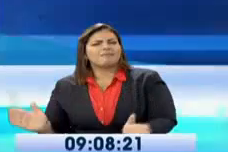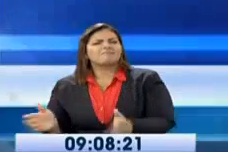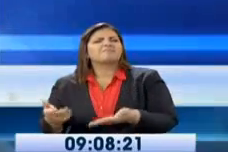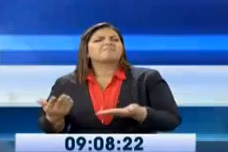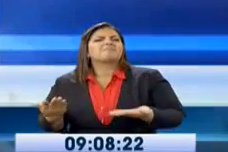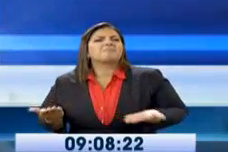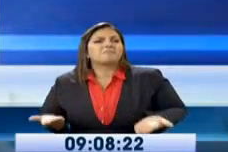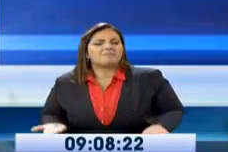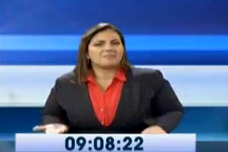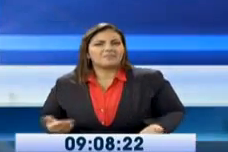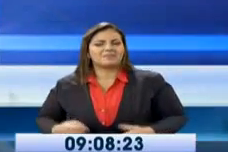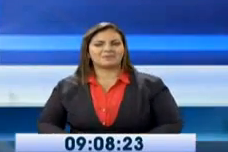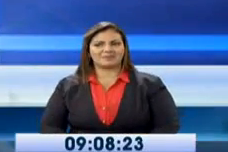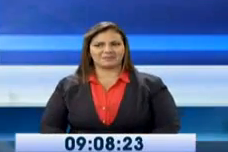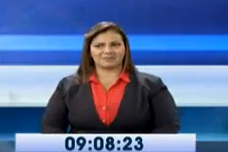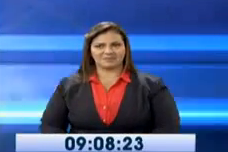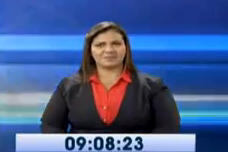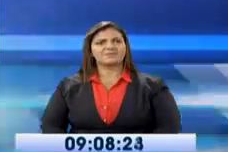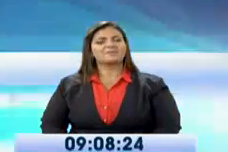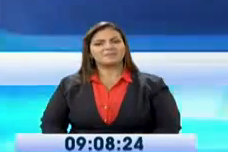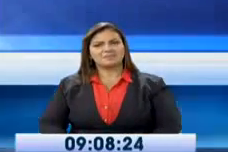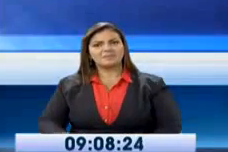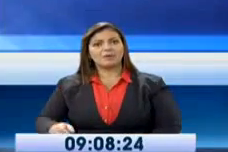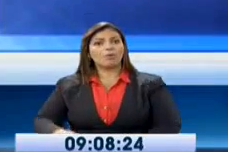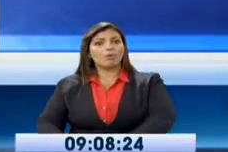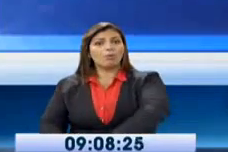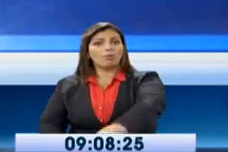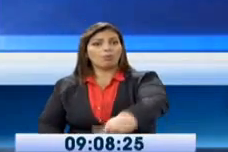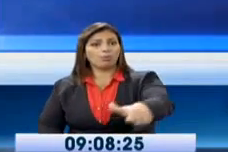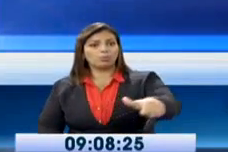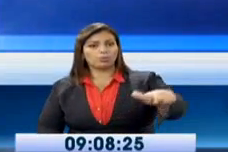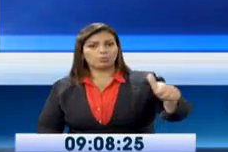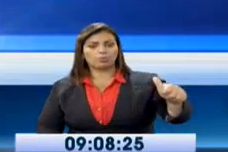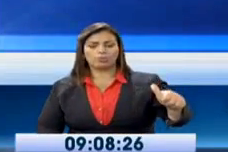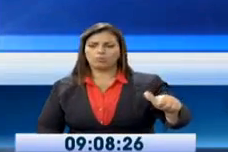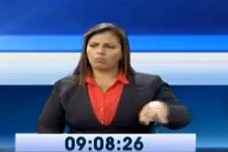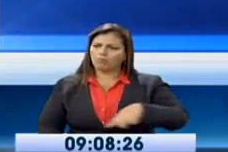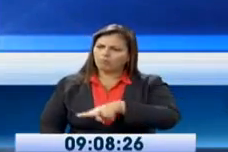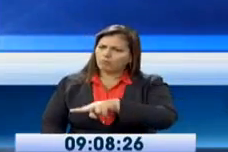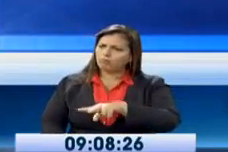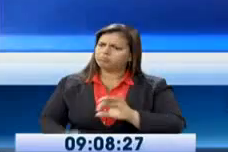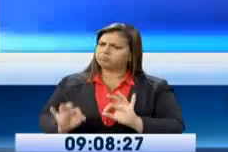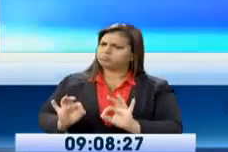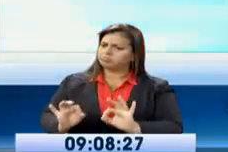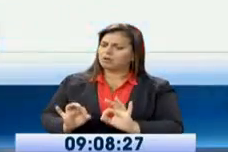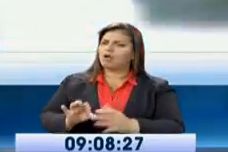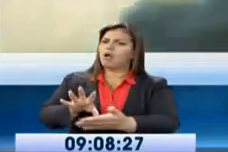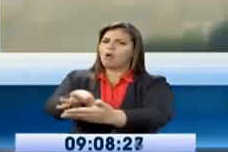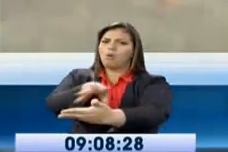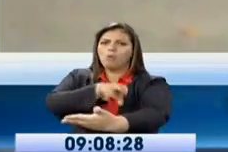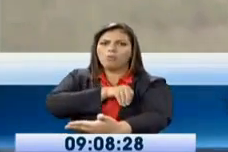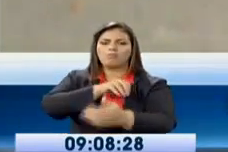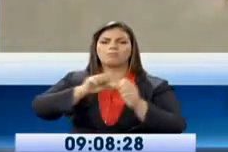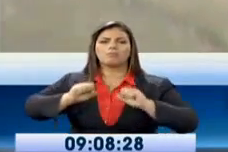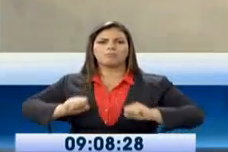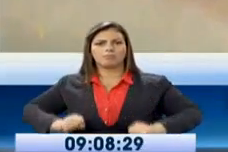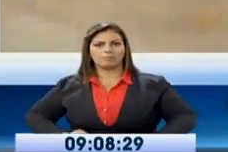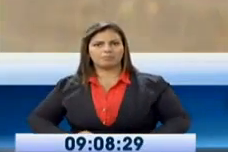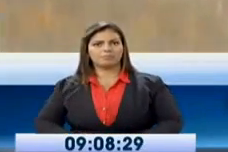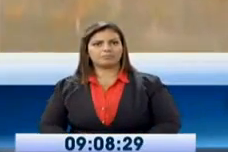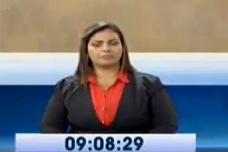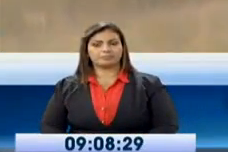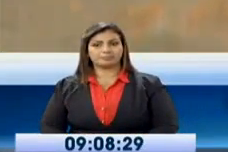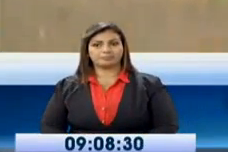que continúe de la misma manera y que los demás compañeros también aprendan de él, ¿no? Del buen ejemplo que él está dando. Tras su acción,